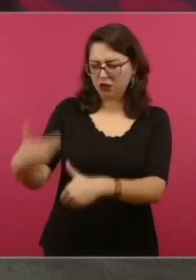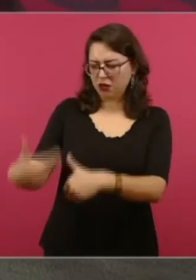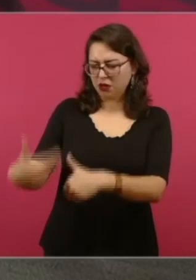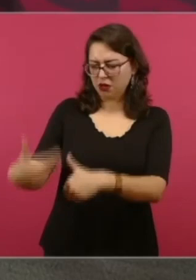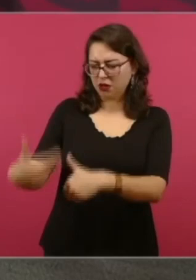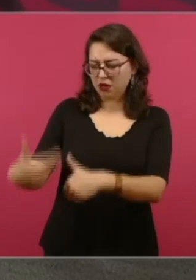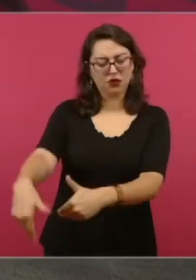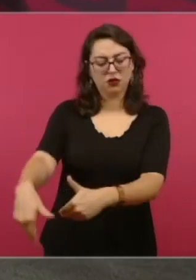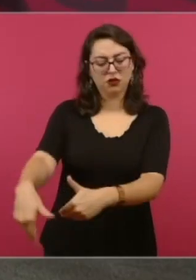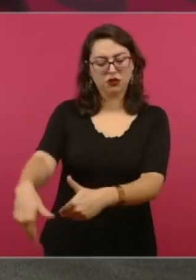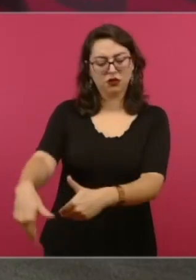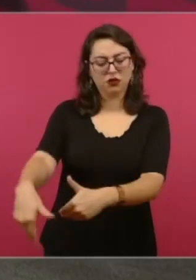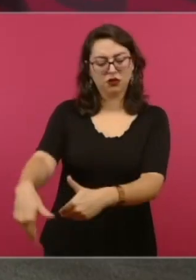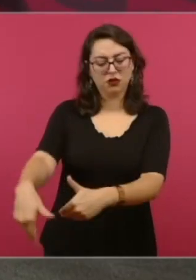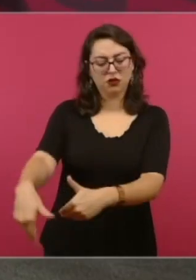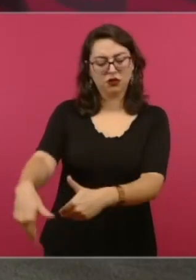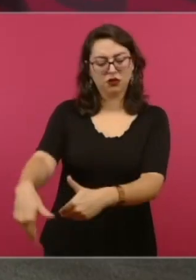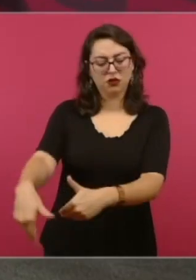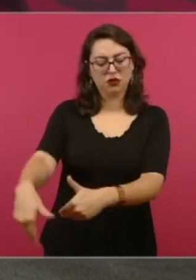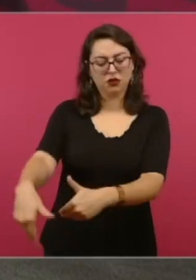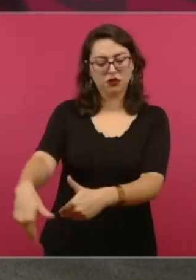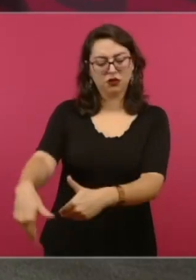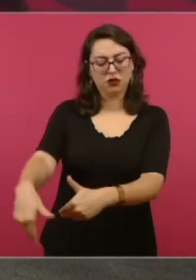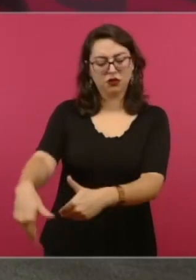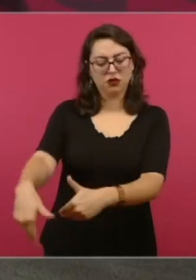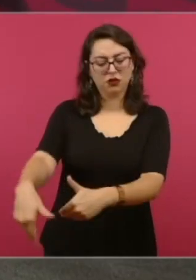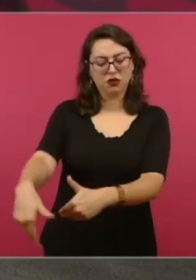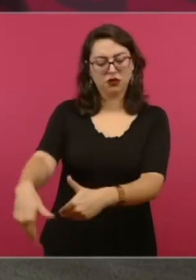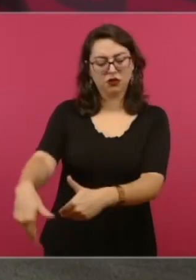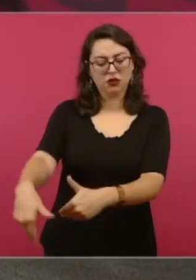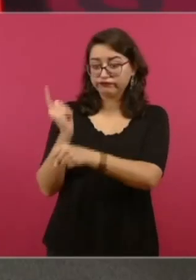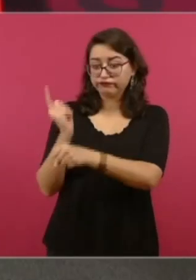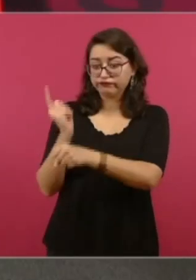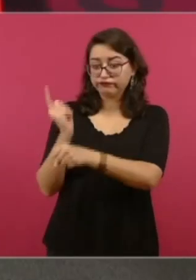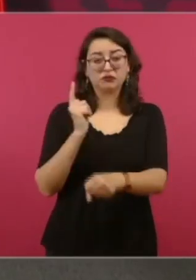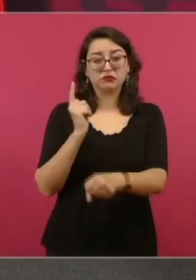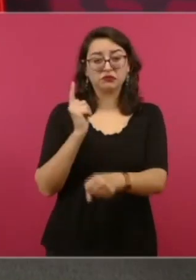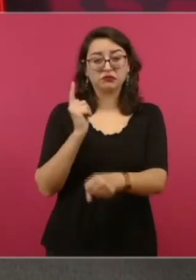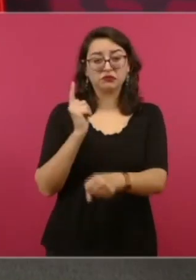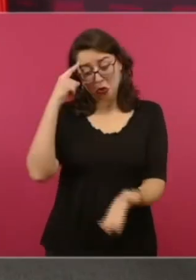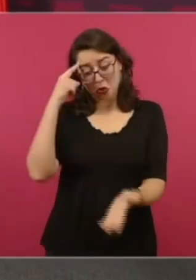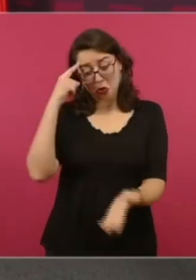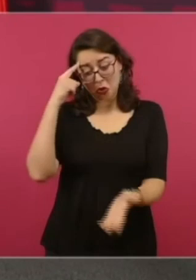Hay como 115